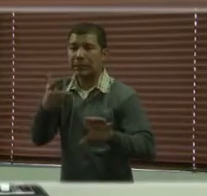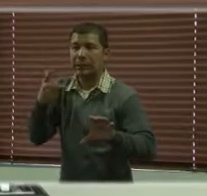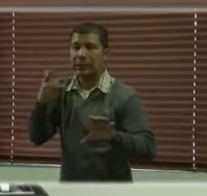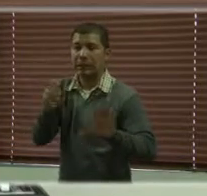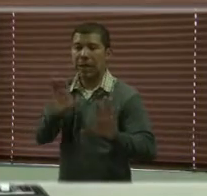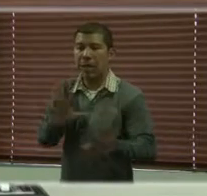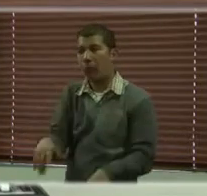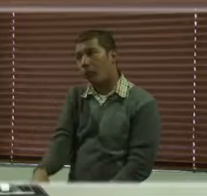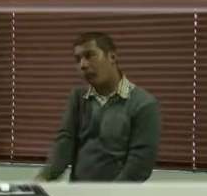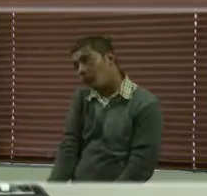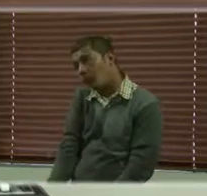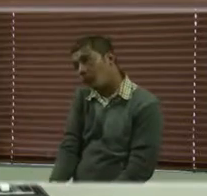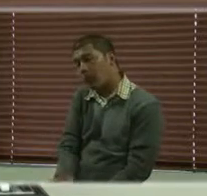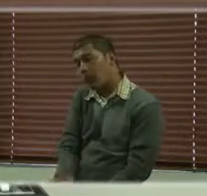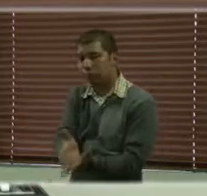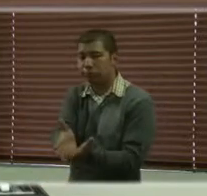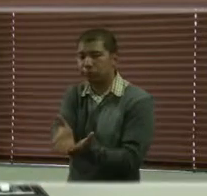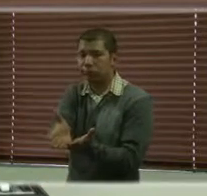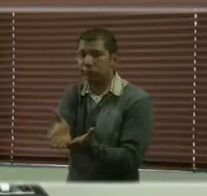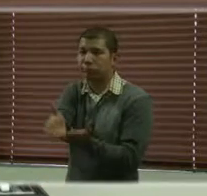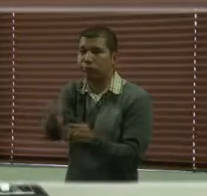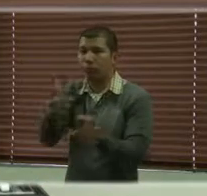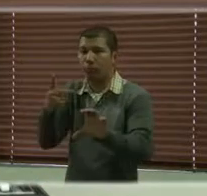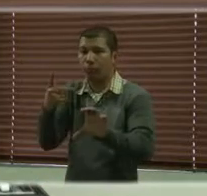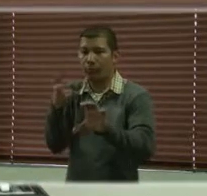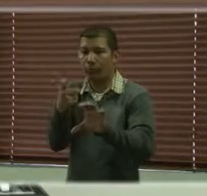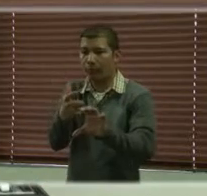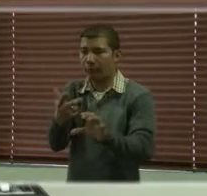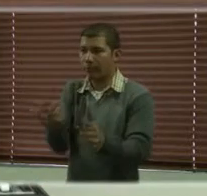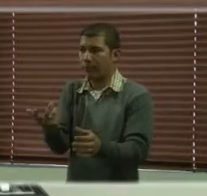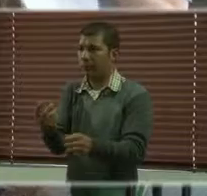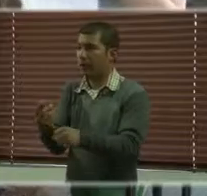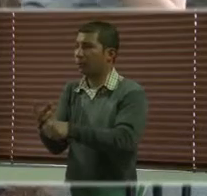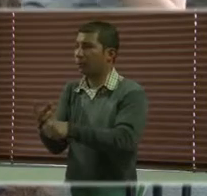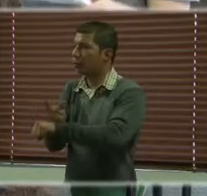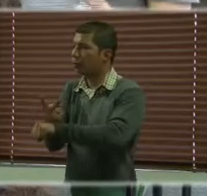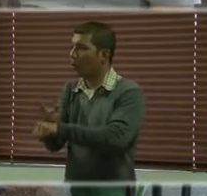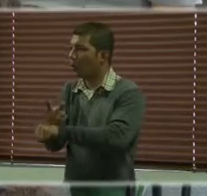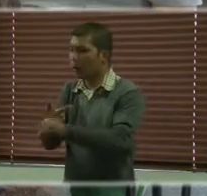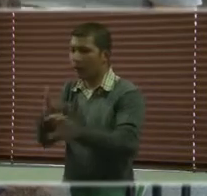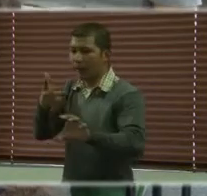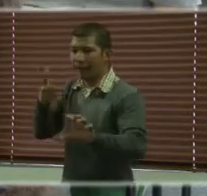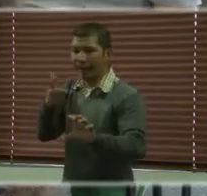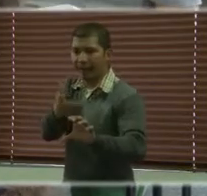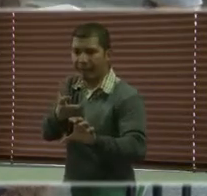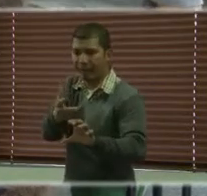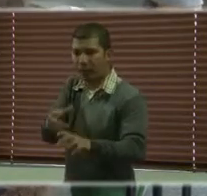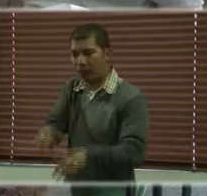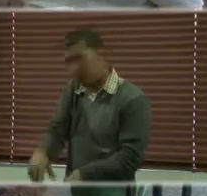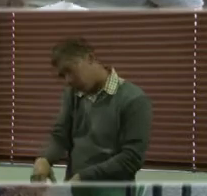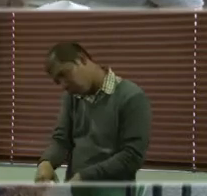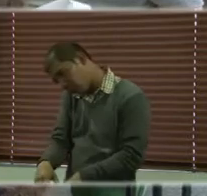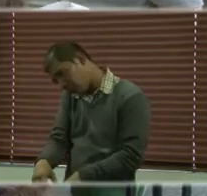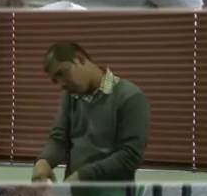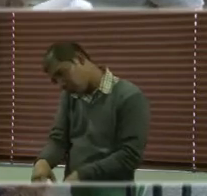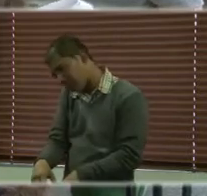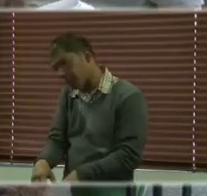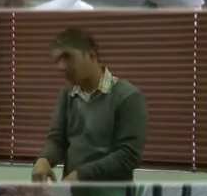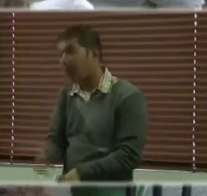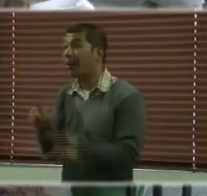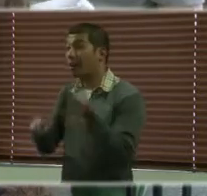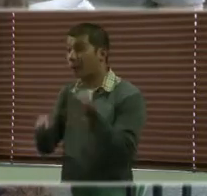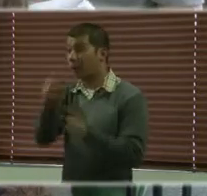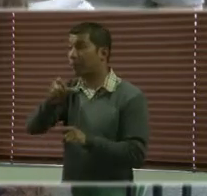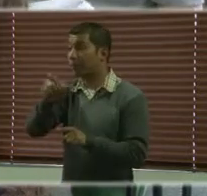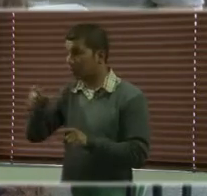estoy hablando de de más de un par de horas verdad y ahí y se sabe de situaciones en donde hay personas que